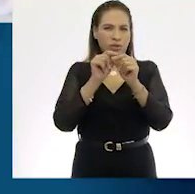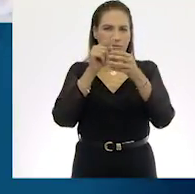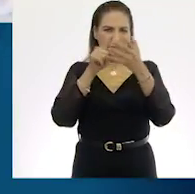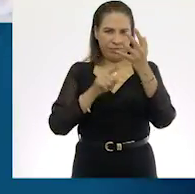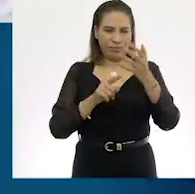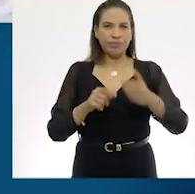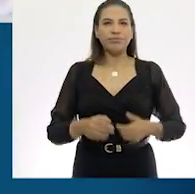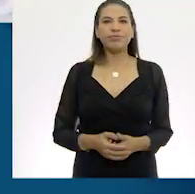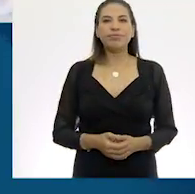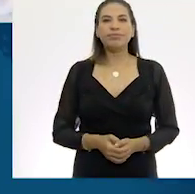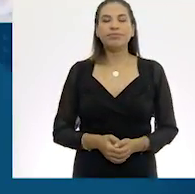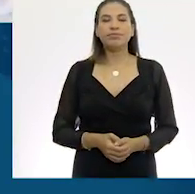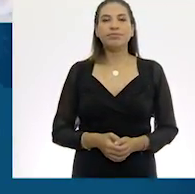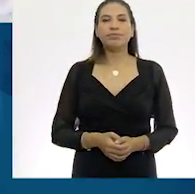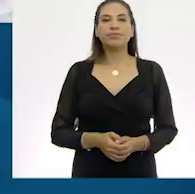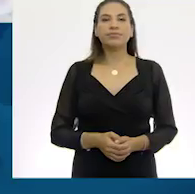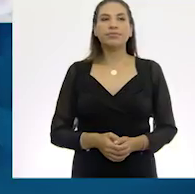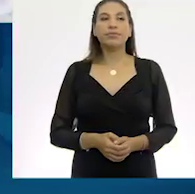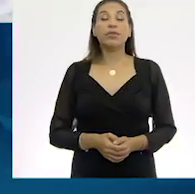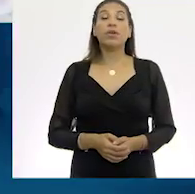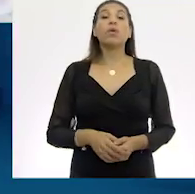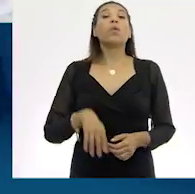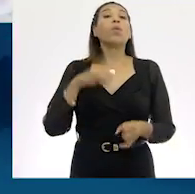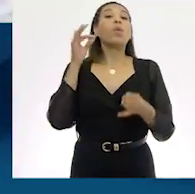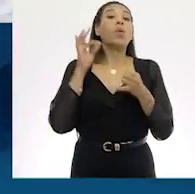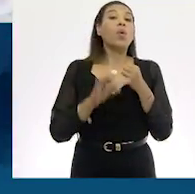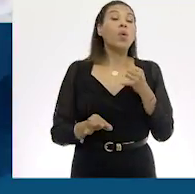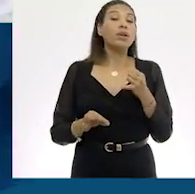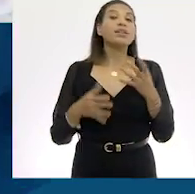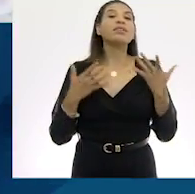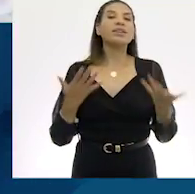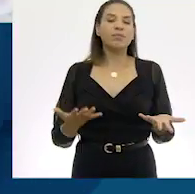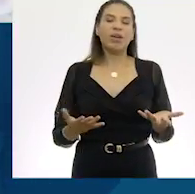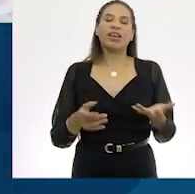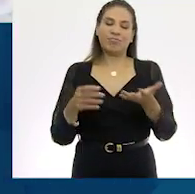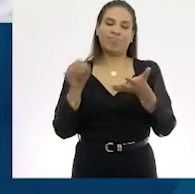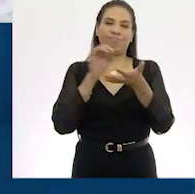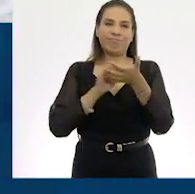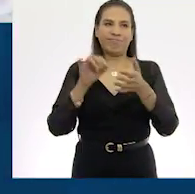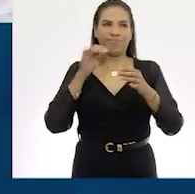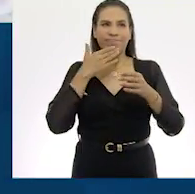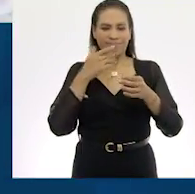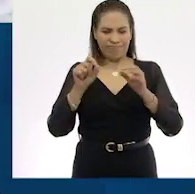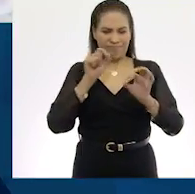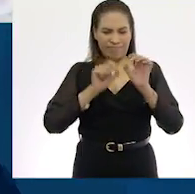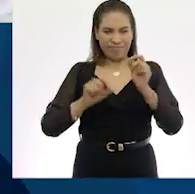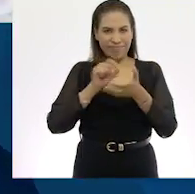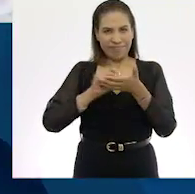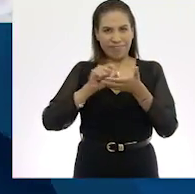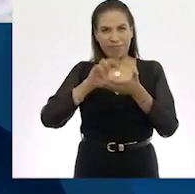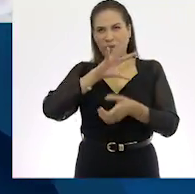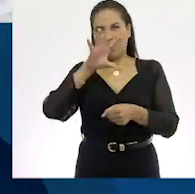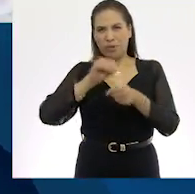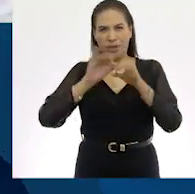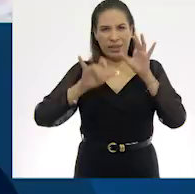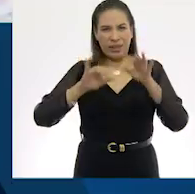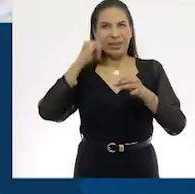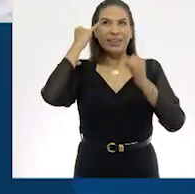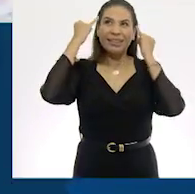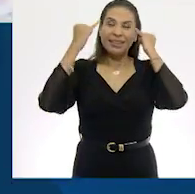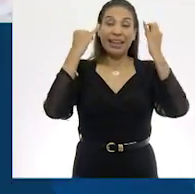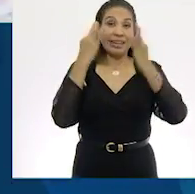texto. Y por último, pasamos a redactar de modo correcto y preciso todas esas